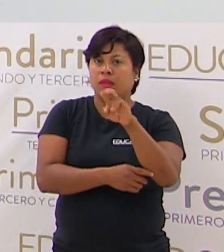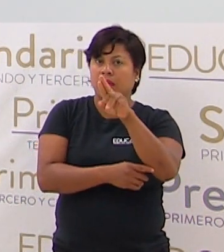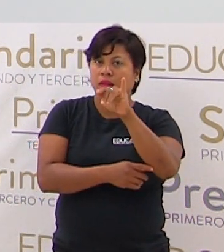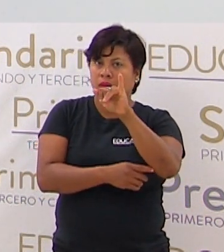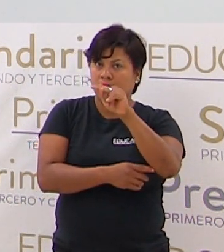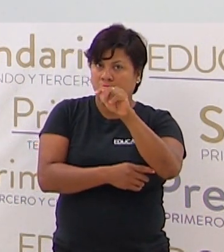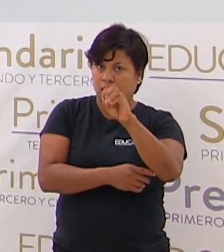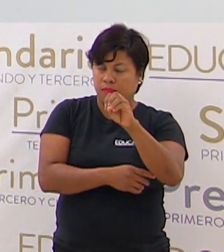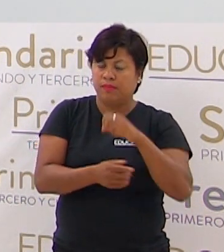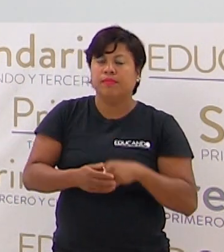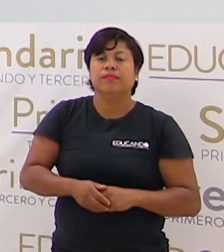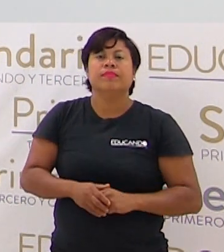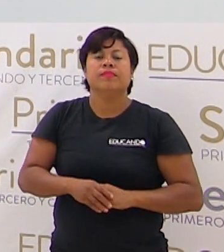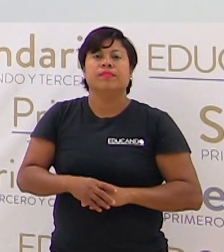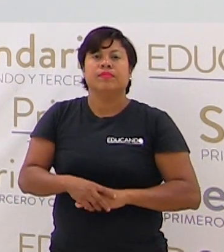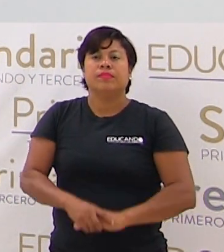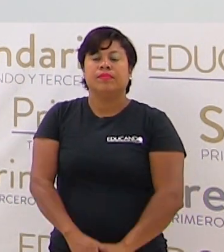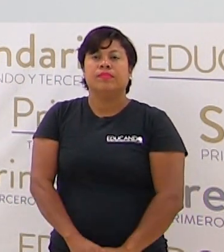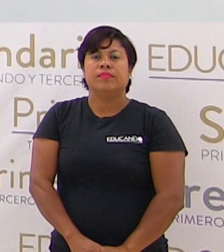copretérito.